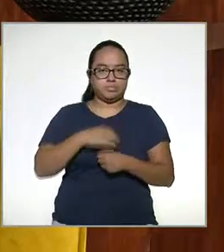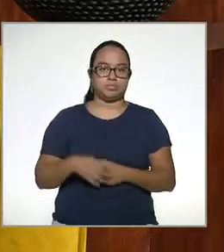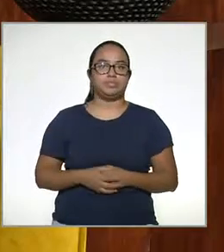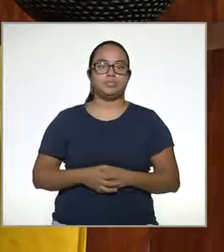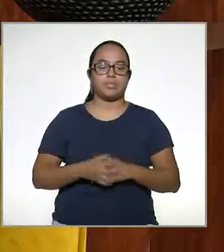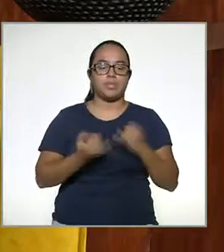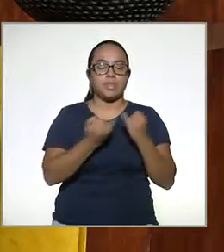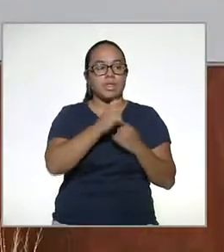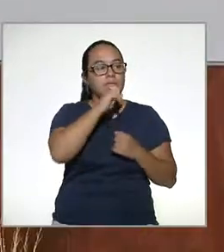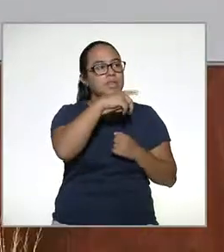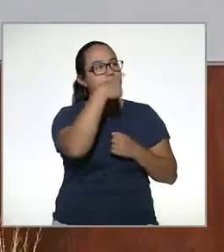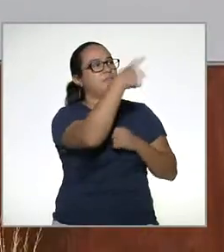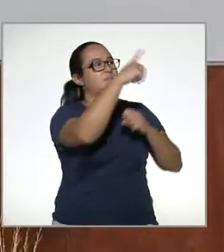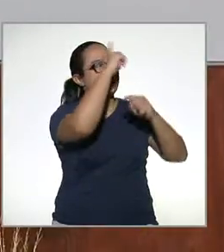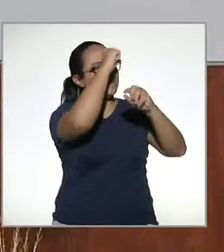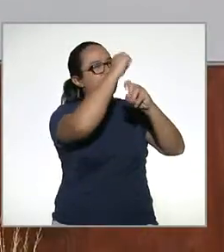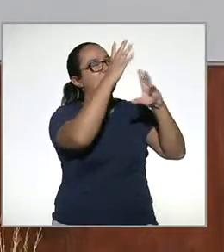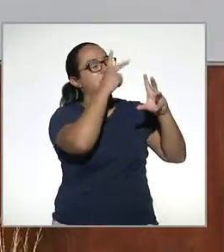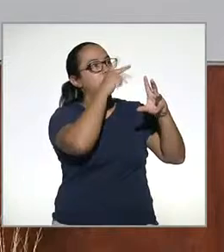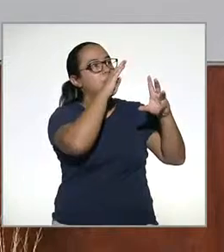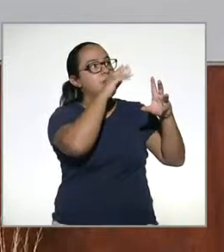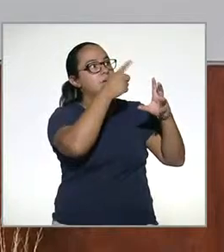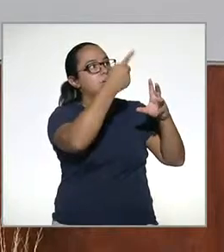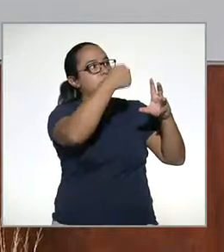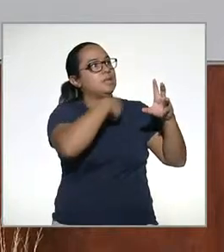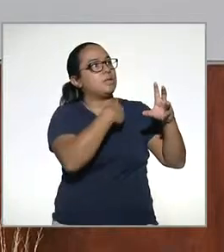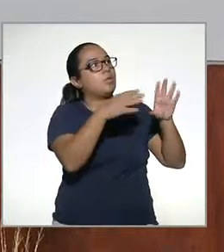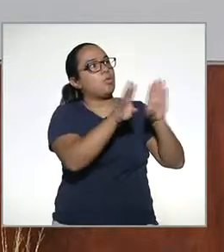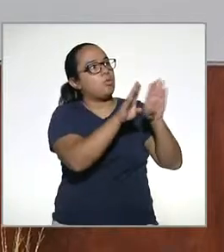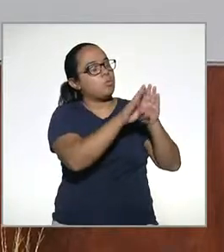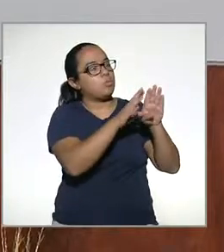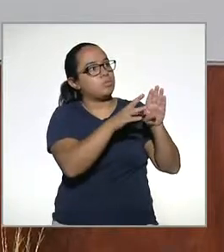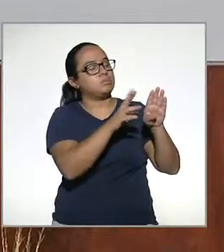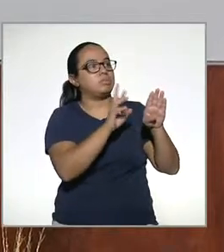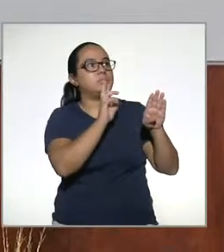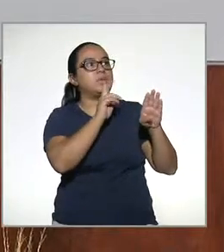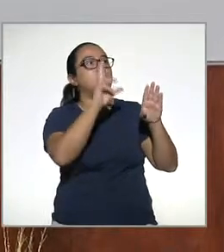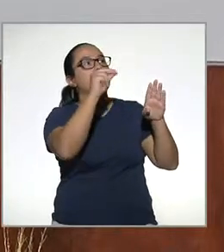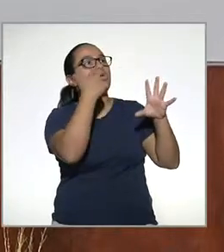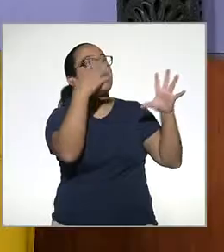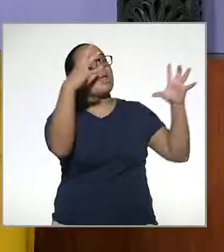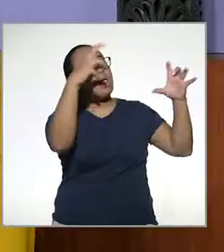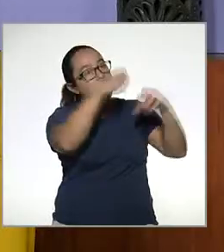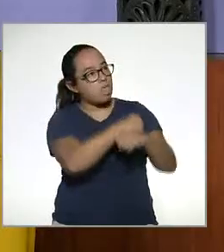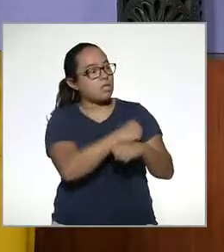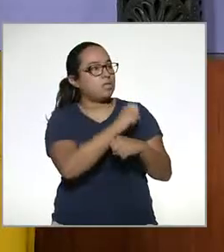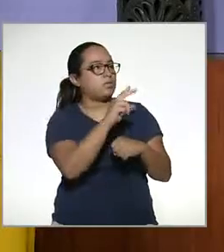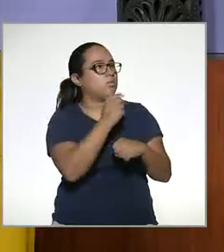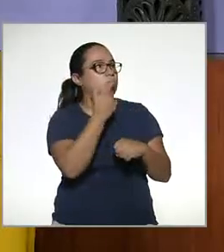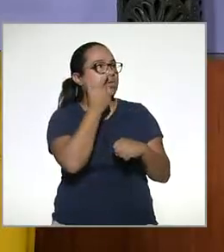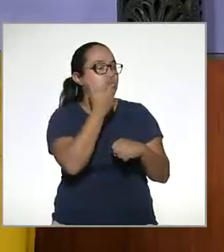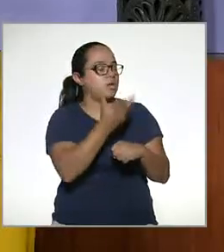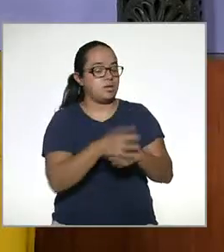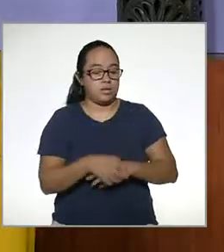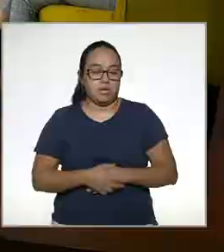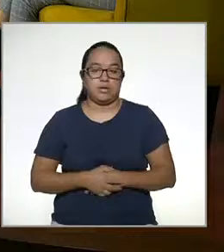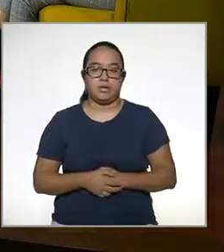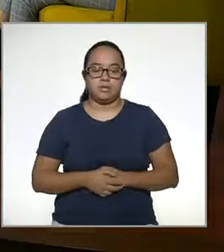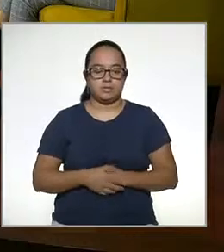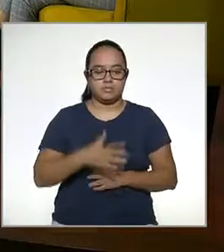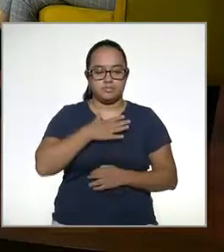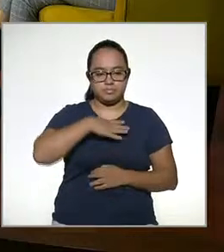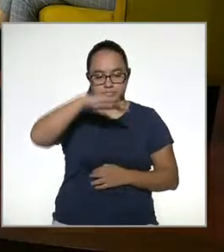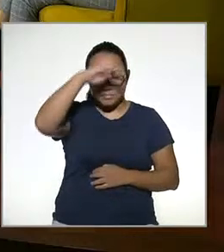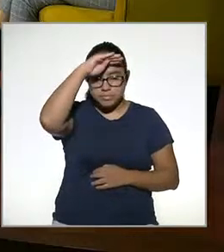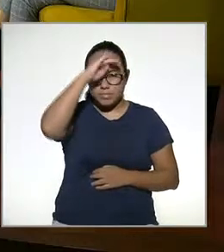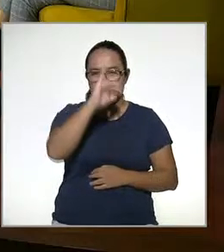esas expectativas que de alguna manera uno siente que los padres tienen de esos niños, Pero esto que decías, adelante, adelante. es que me quedé pensando